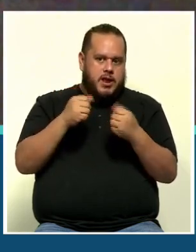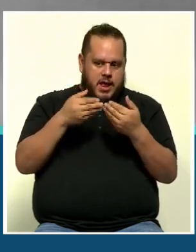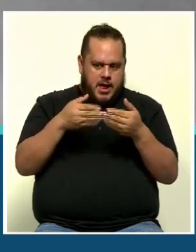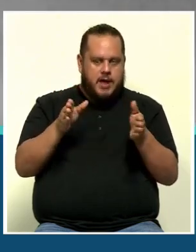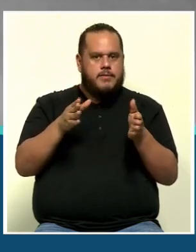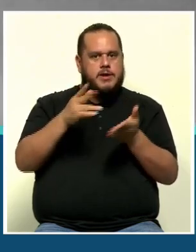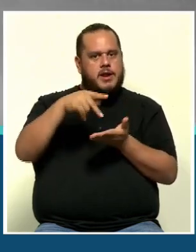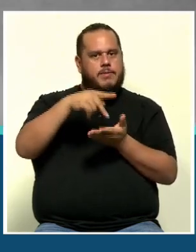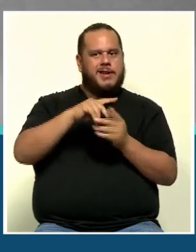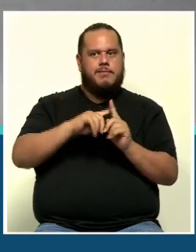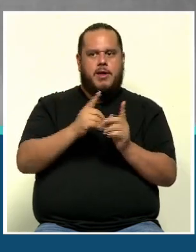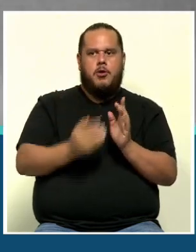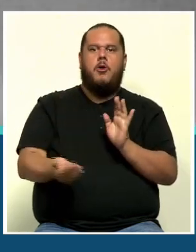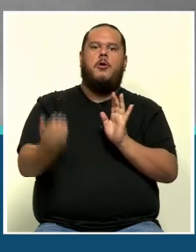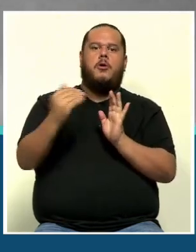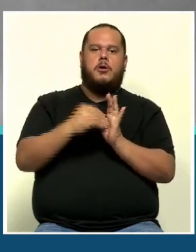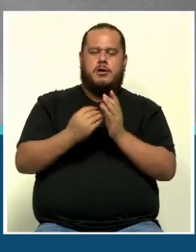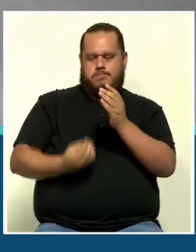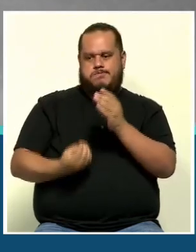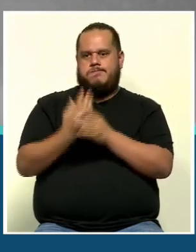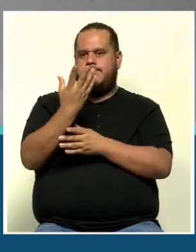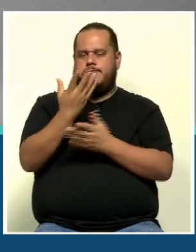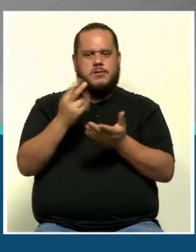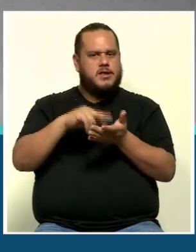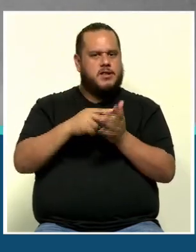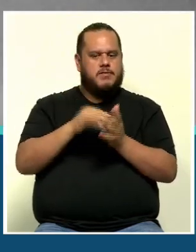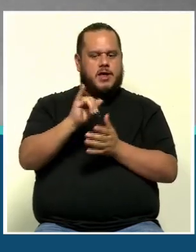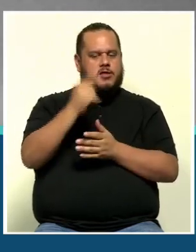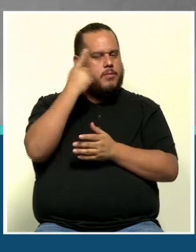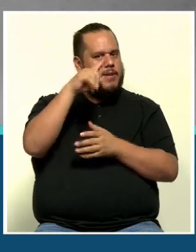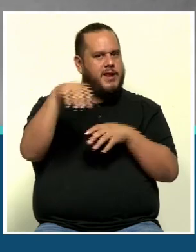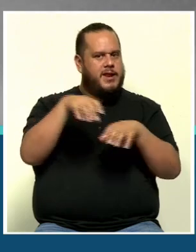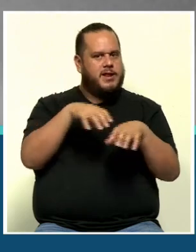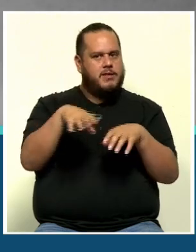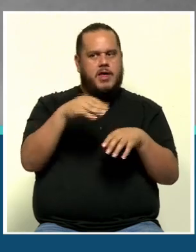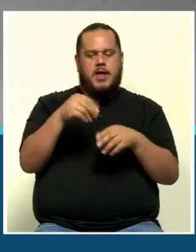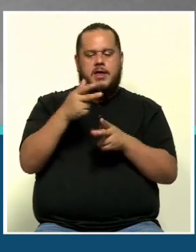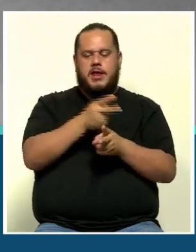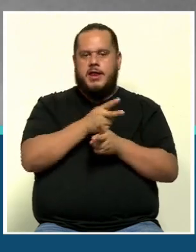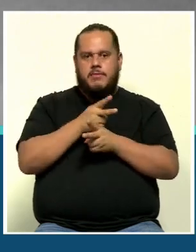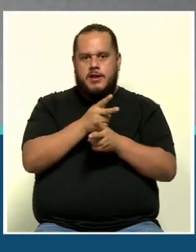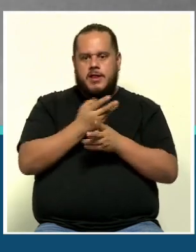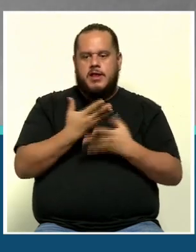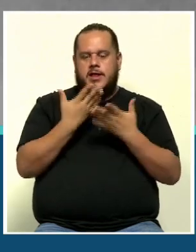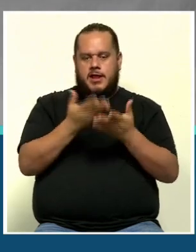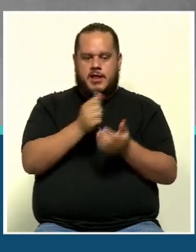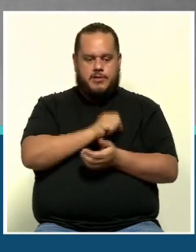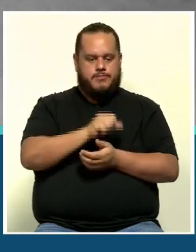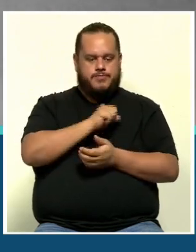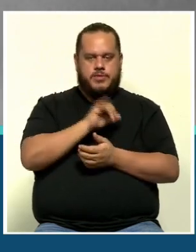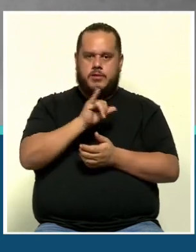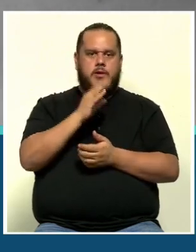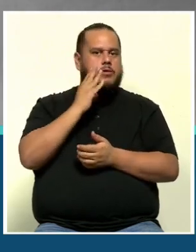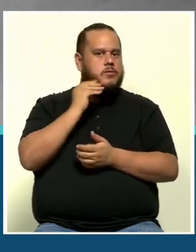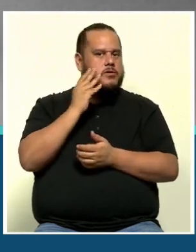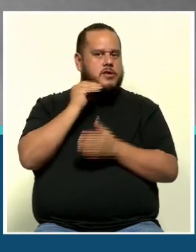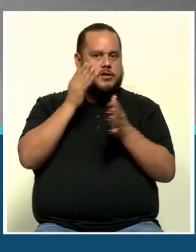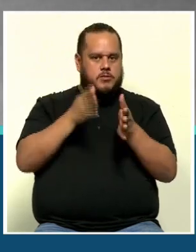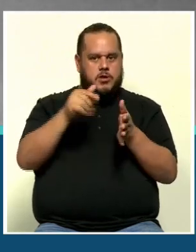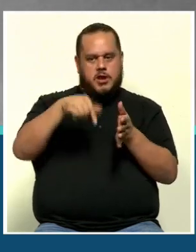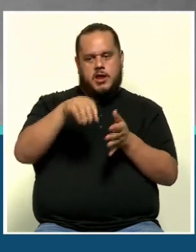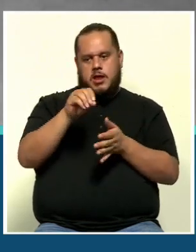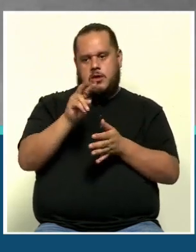parque, pero vuelve esta erupción. ¿Qué significa esto para la actividad y la vigilancia que le dan tanto las autoridades como los expertos aquí en el